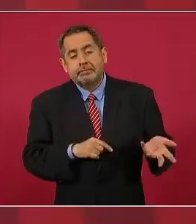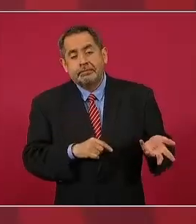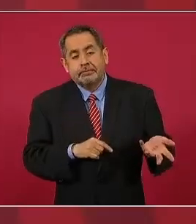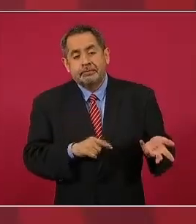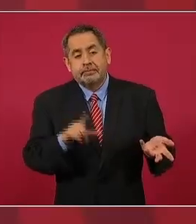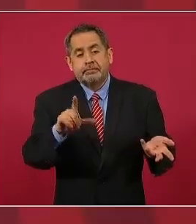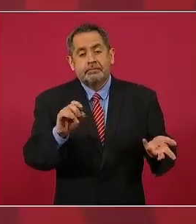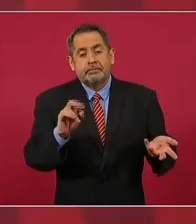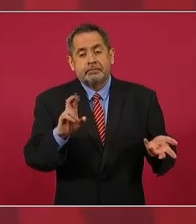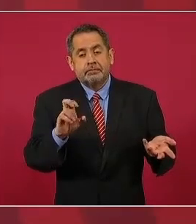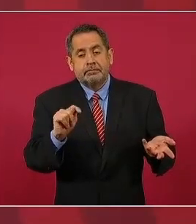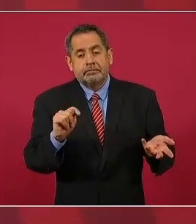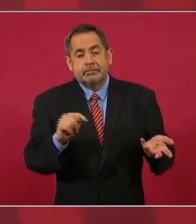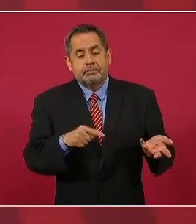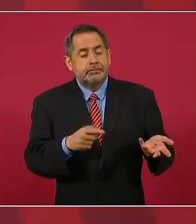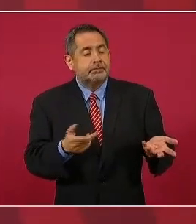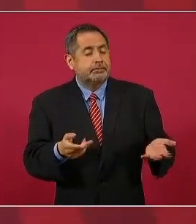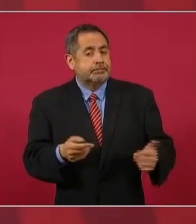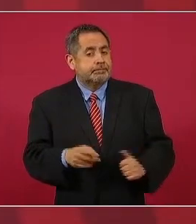y Loret.